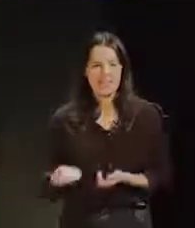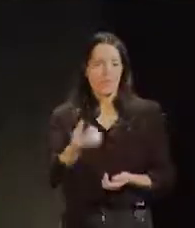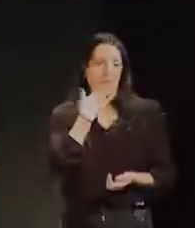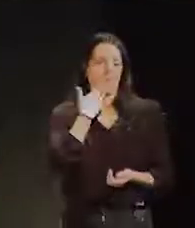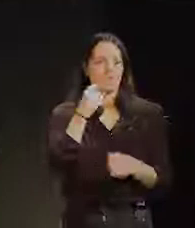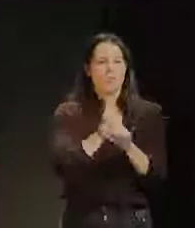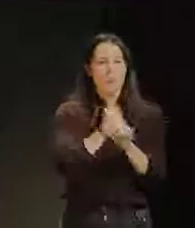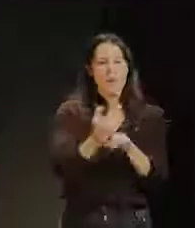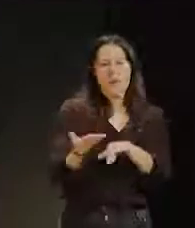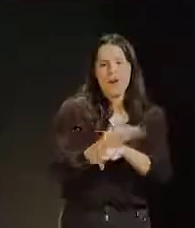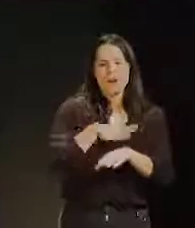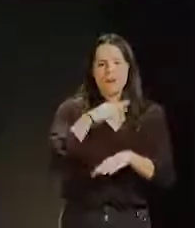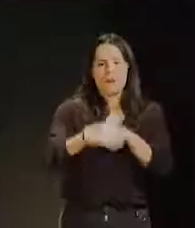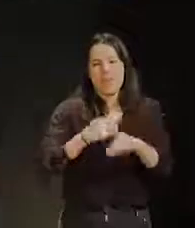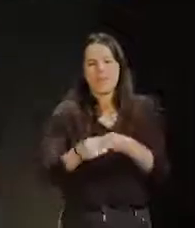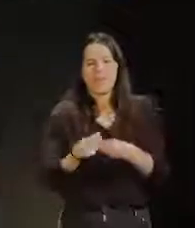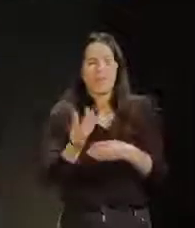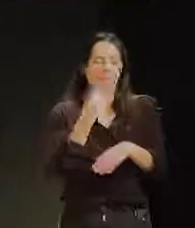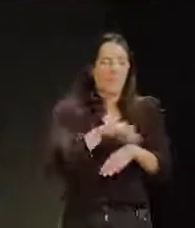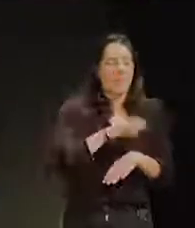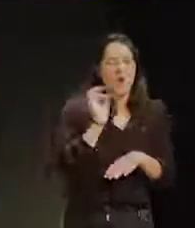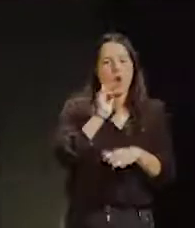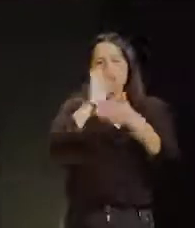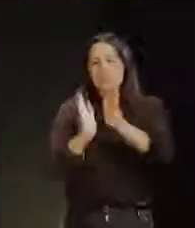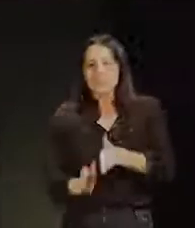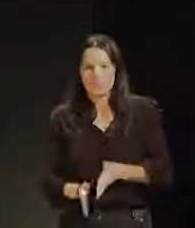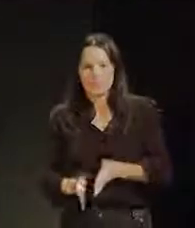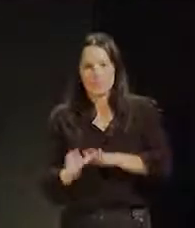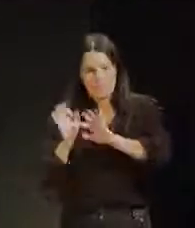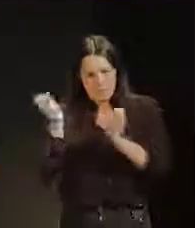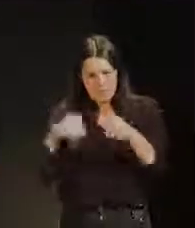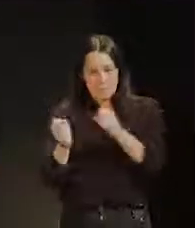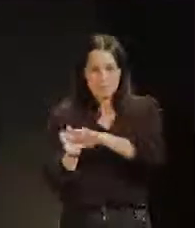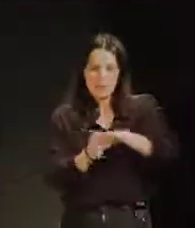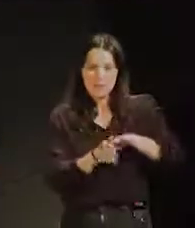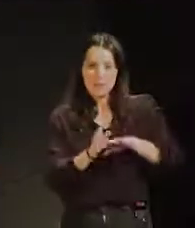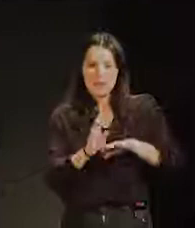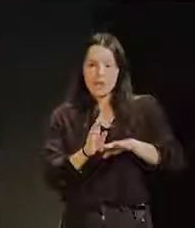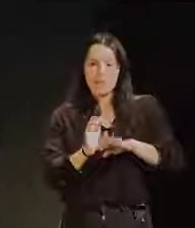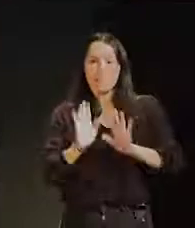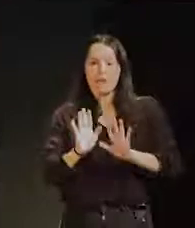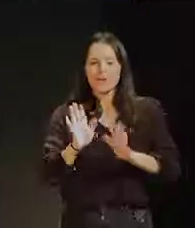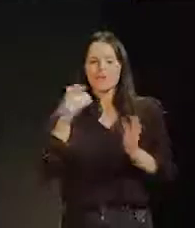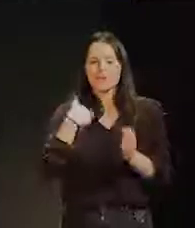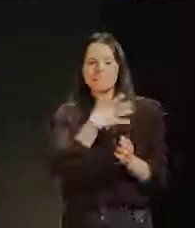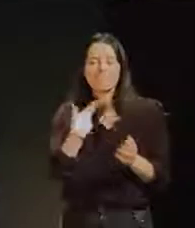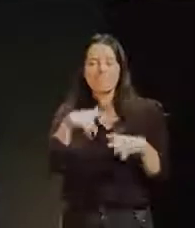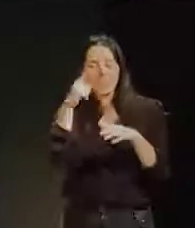podido hacer a nivel médico o terapéutico y otra cosa es ese momento en el